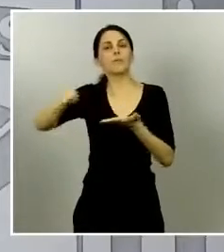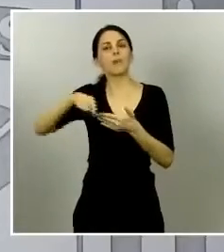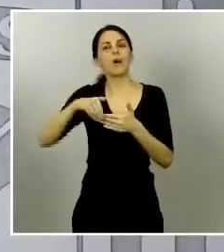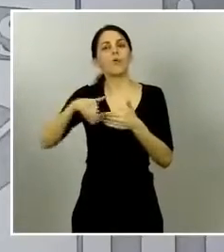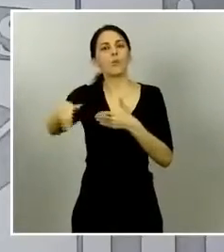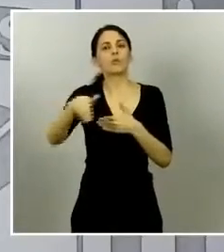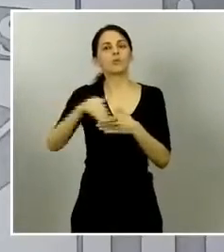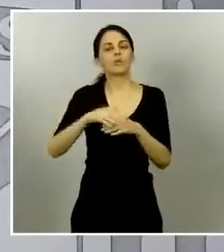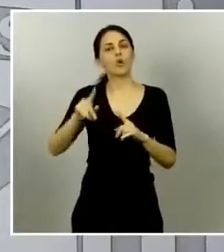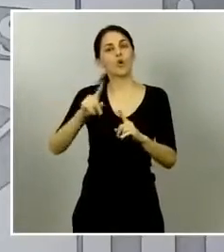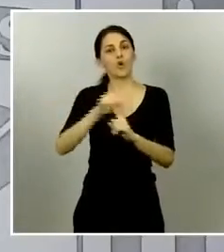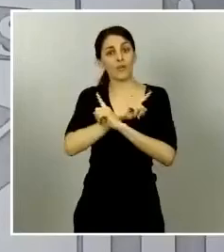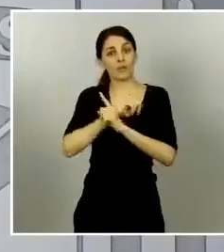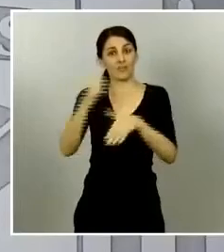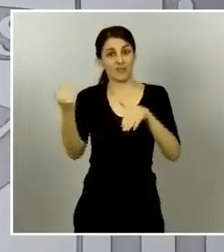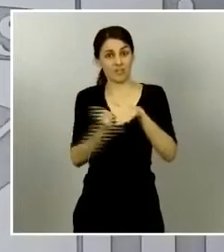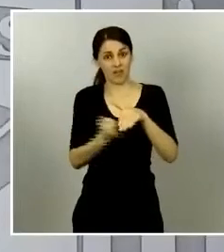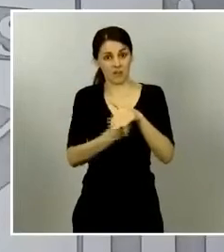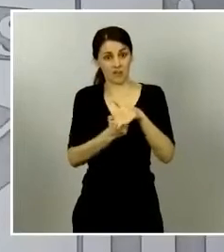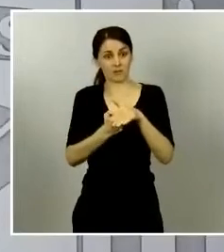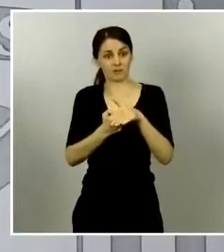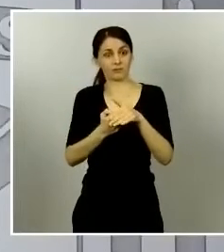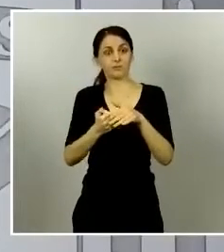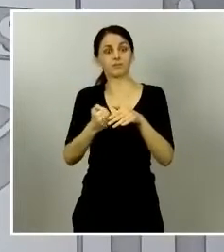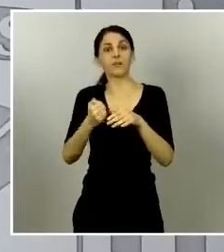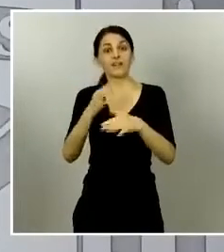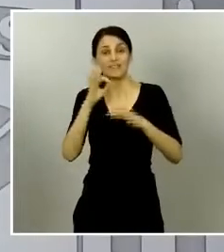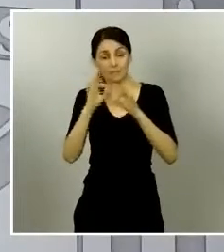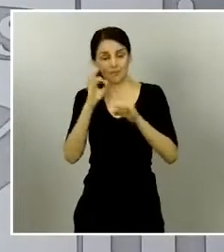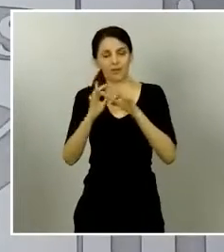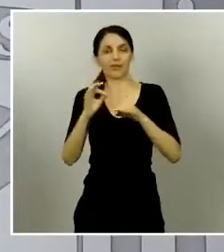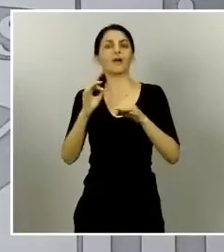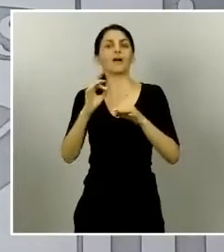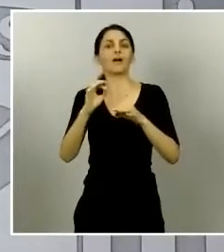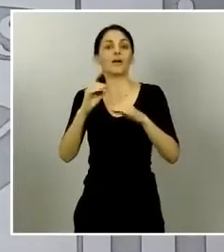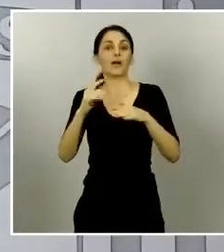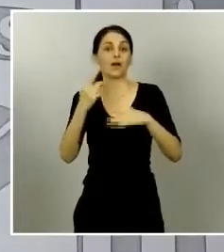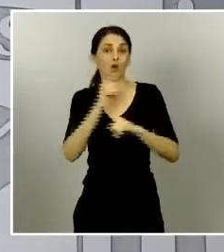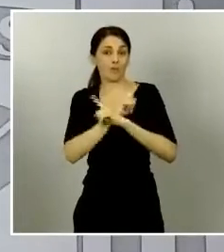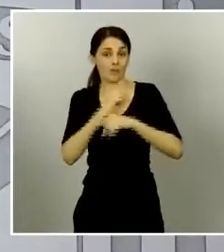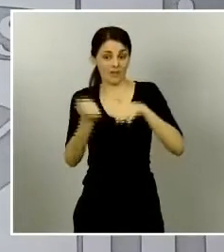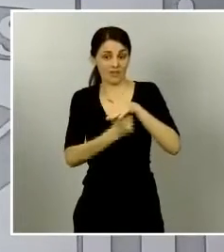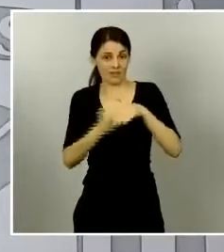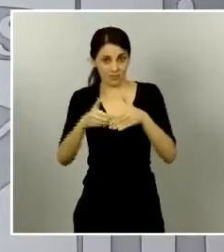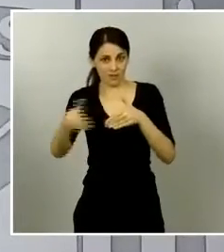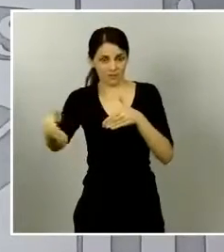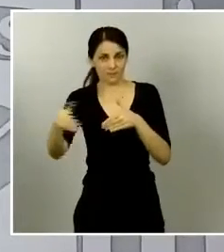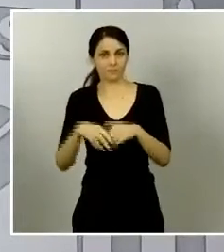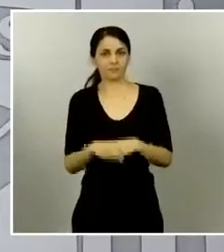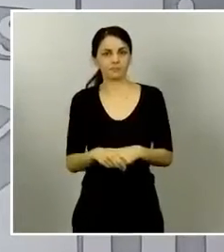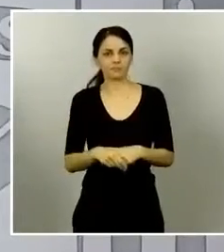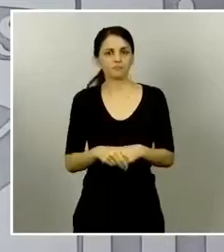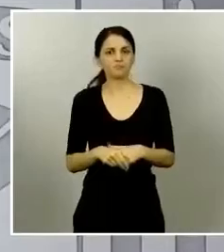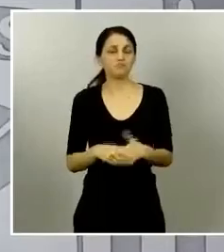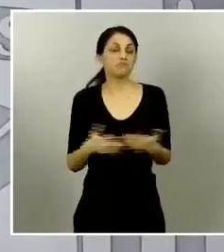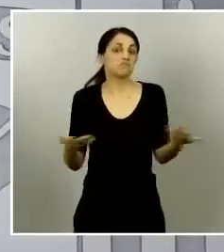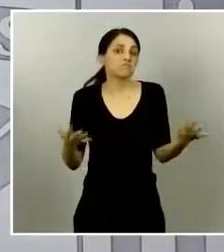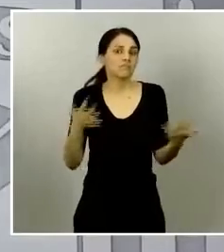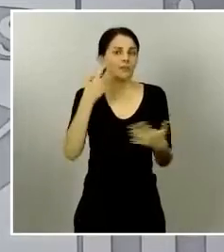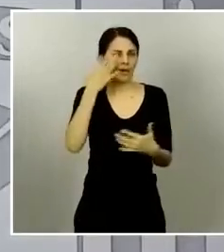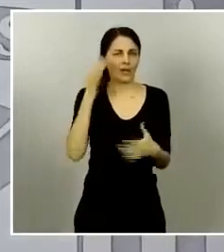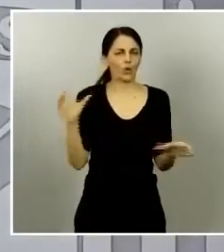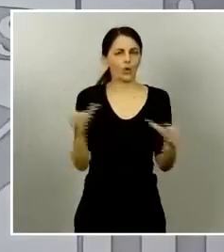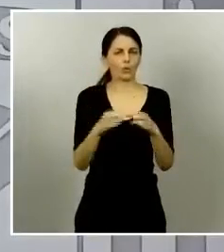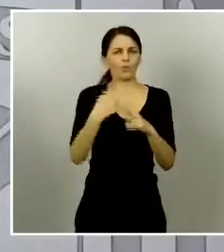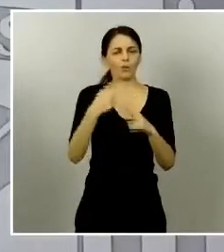pagos en el mes de septiembre, de noviembre y un último en el mes de diciembre. Por tanto, confiamos en que encontraremos una